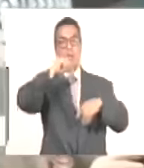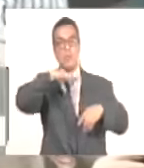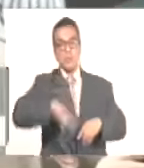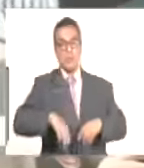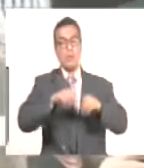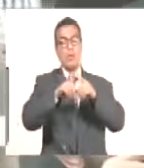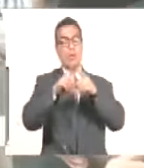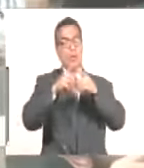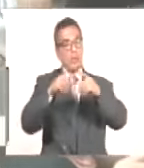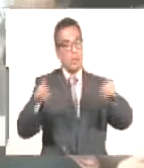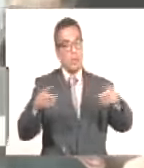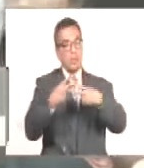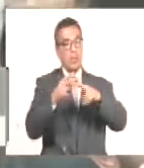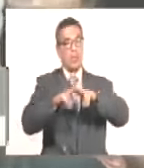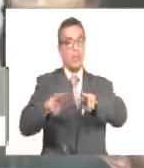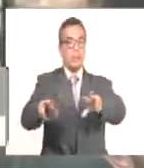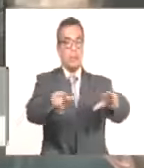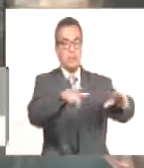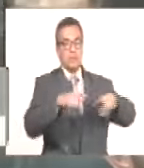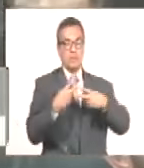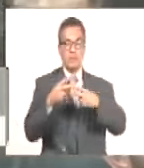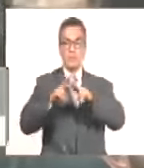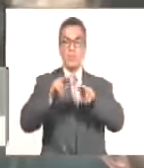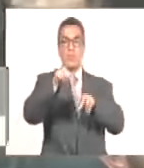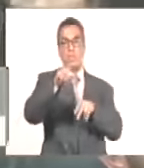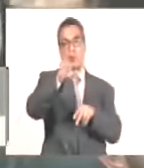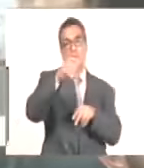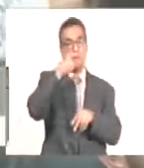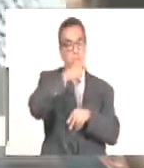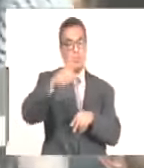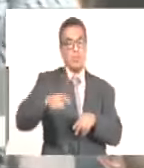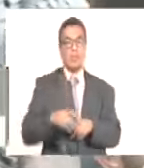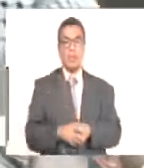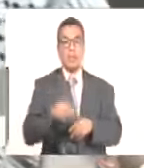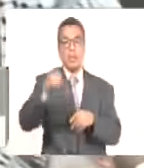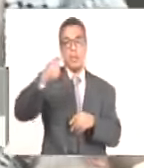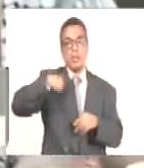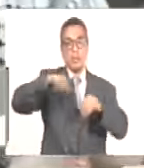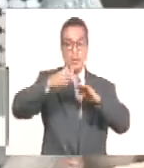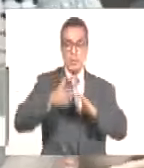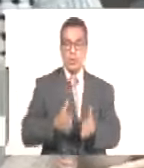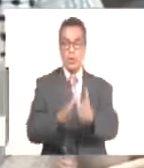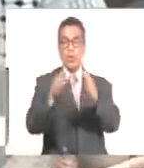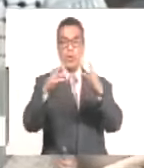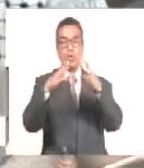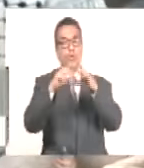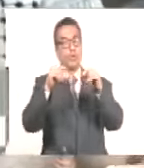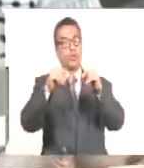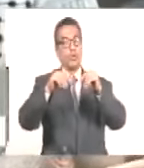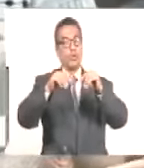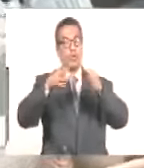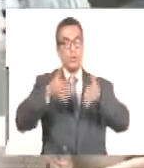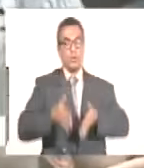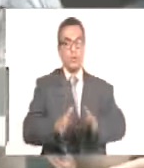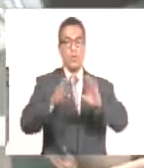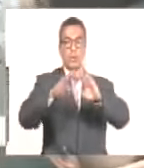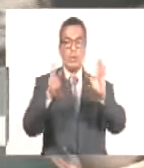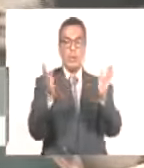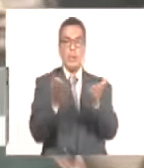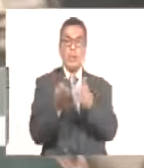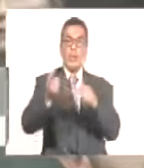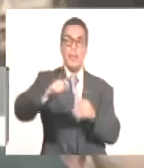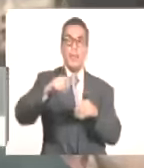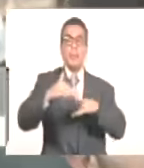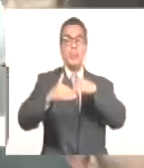independencia, al territorio y a la paz de ese pueblo. Quien tiene un hijo, tiene todos los hijos del mundo. Mientras